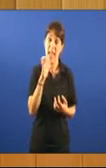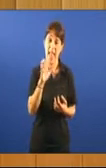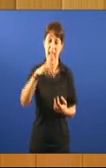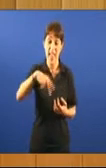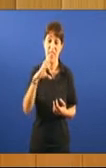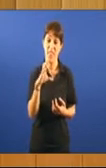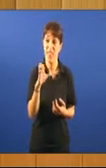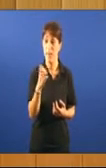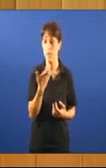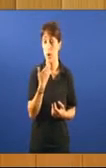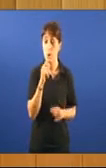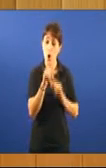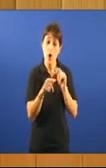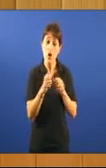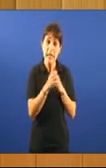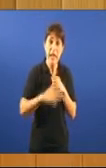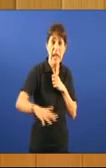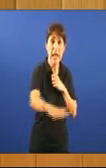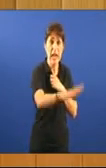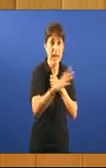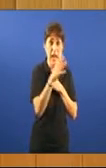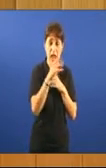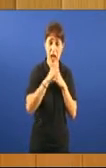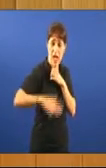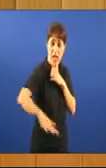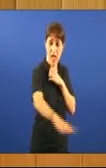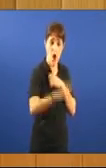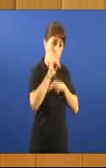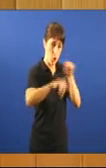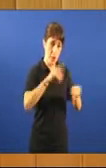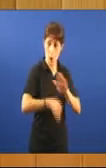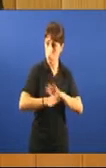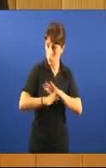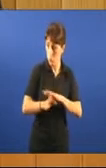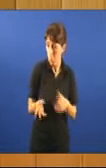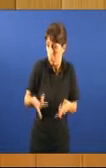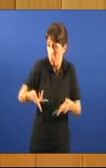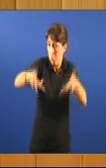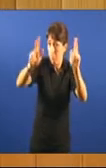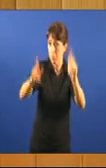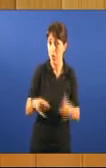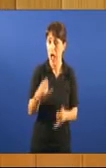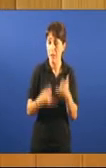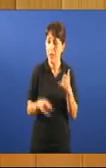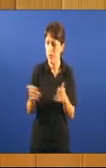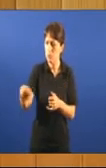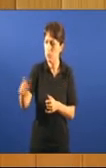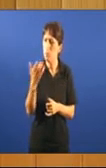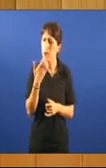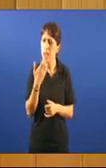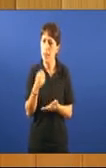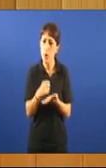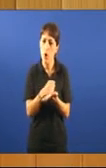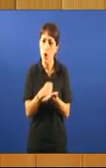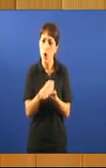Pontevedra. Ese é o problema. Podía recurrir ante o Tribunal Constitucional o copago farmacéutico, pero